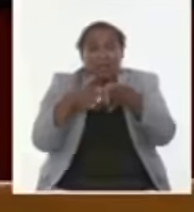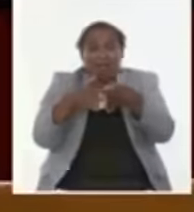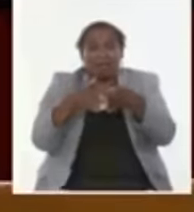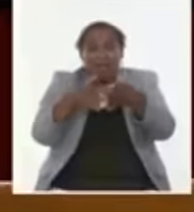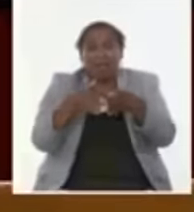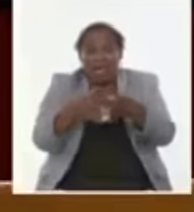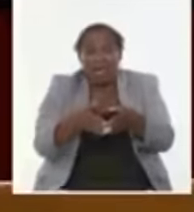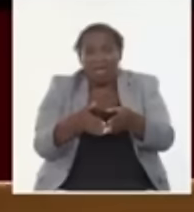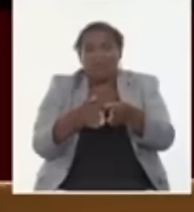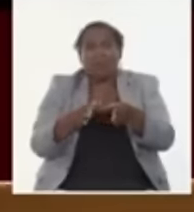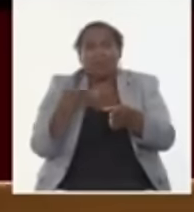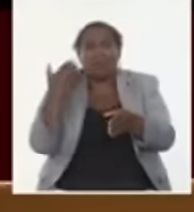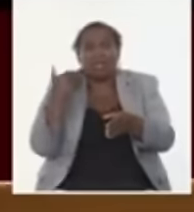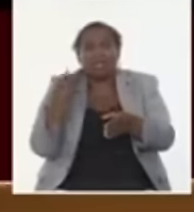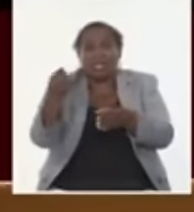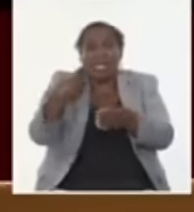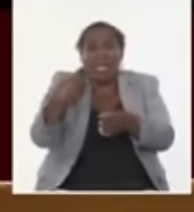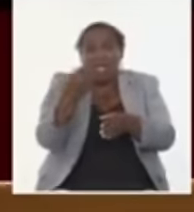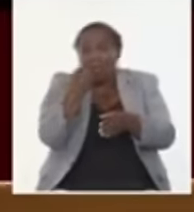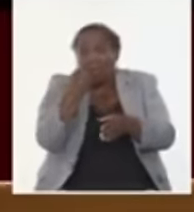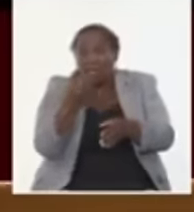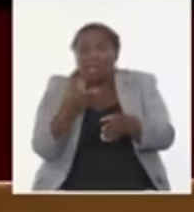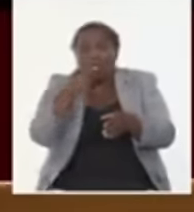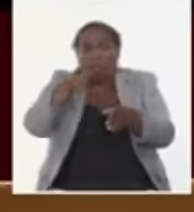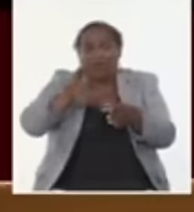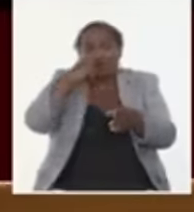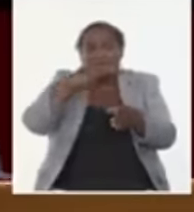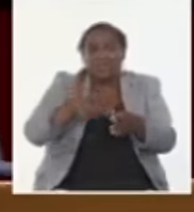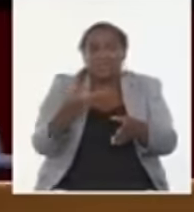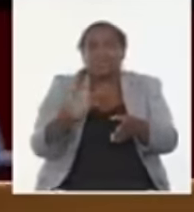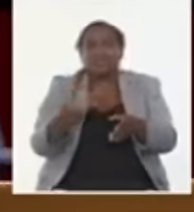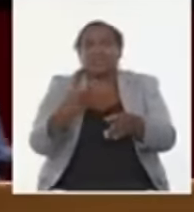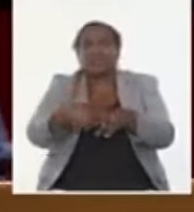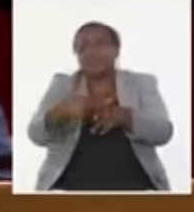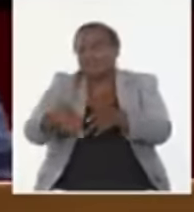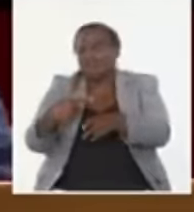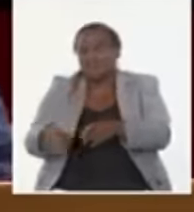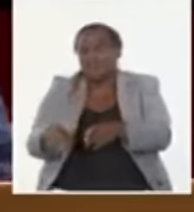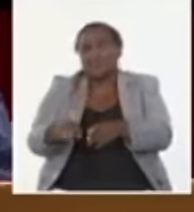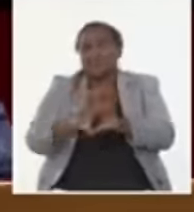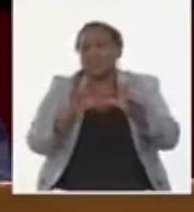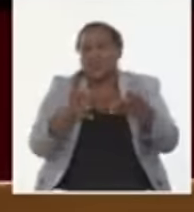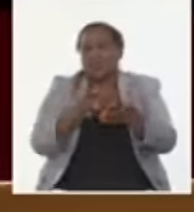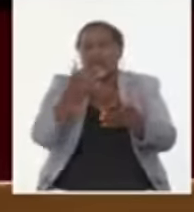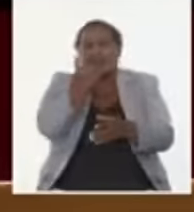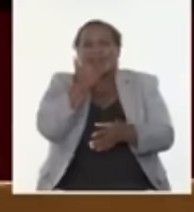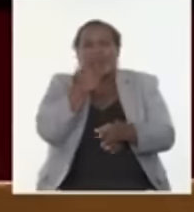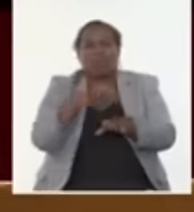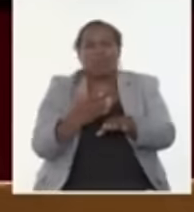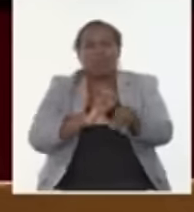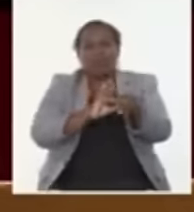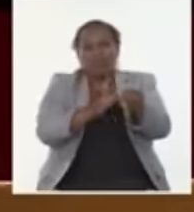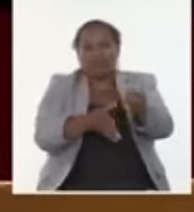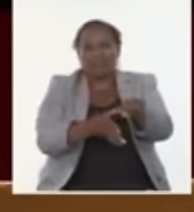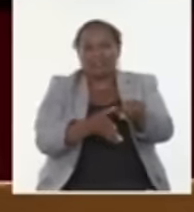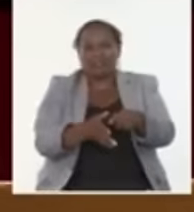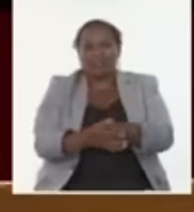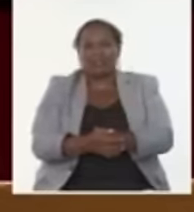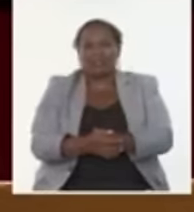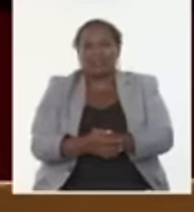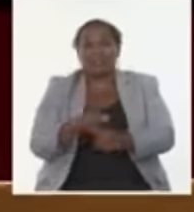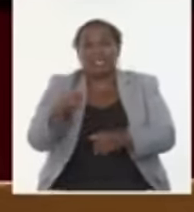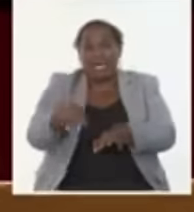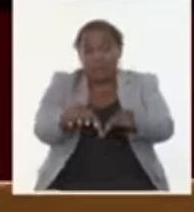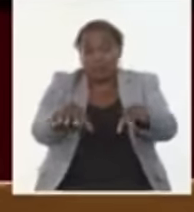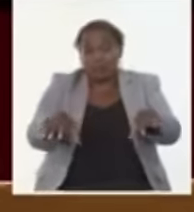alimentos, los combustibles, las materias primas y otros productos. En este